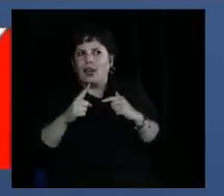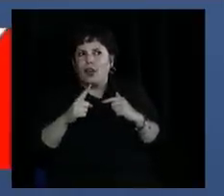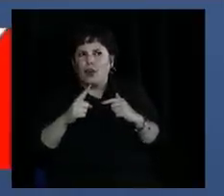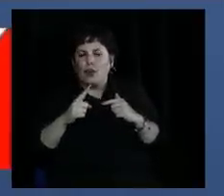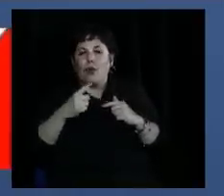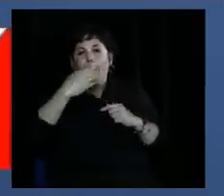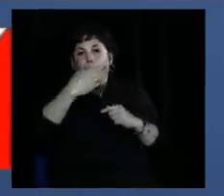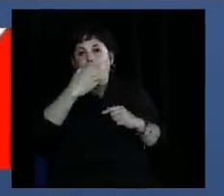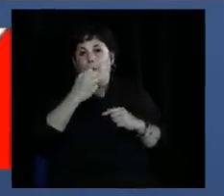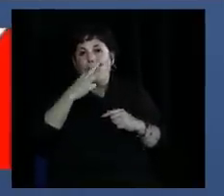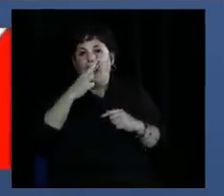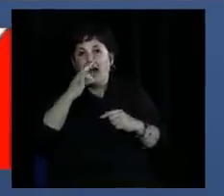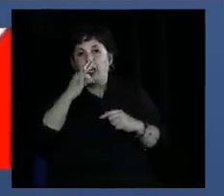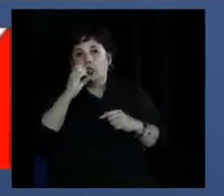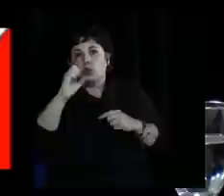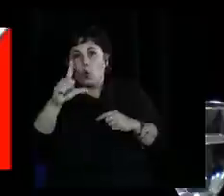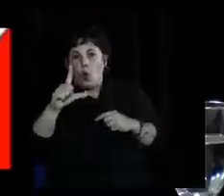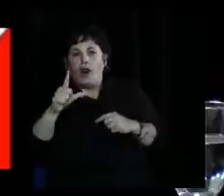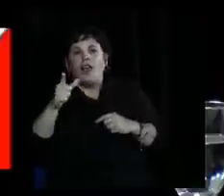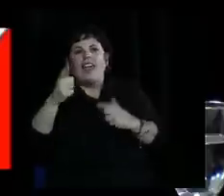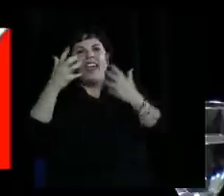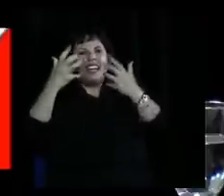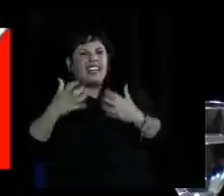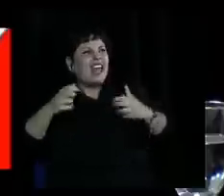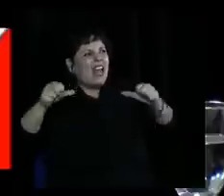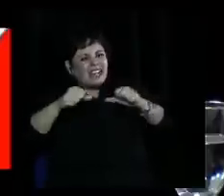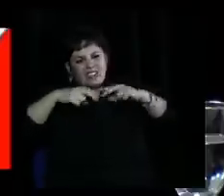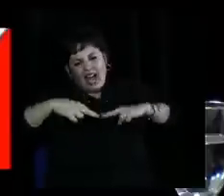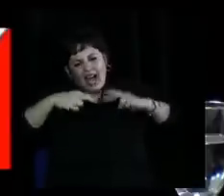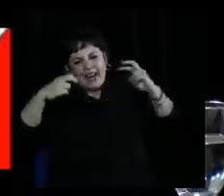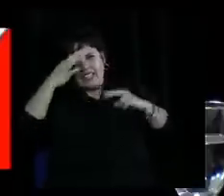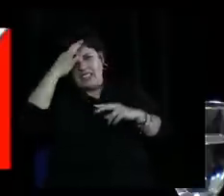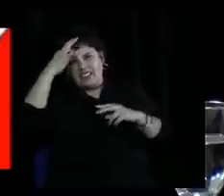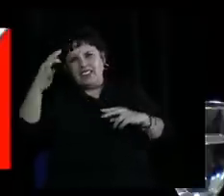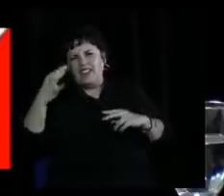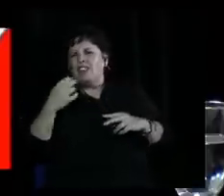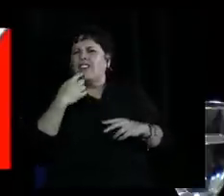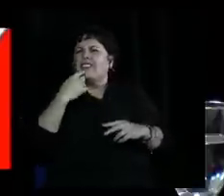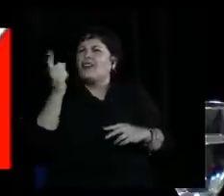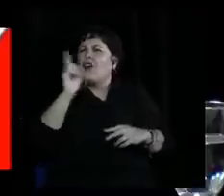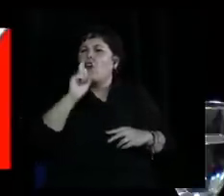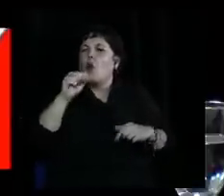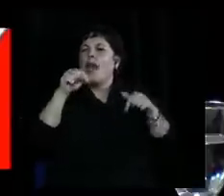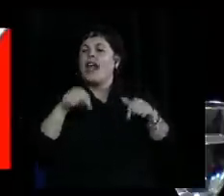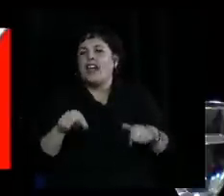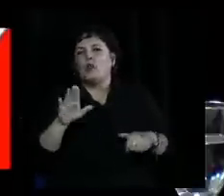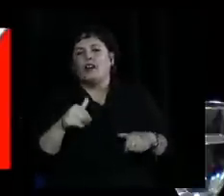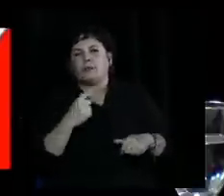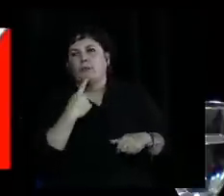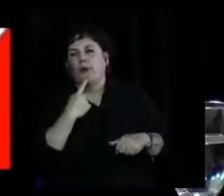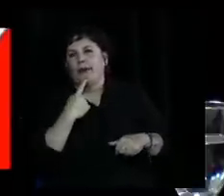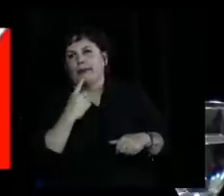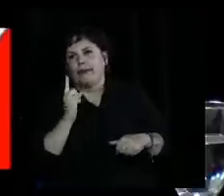que Bartol pretendía hacer un análisis técnico y le han dicho, no, esto es política. Esto es,